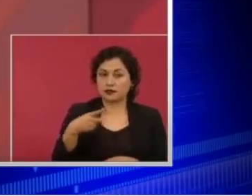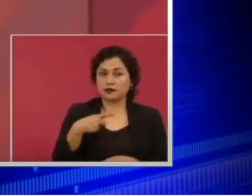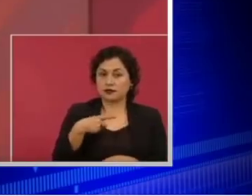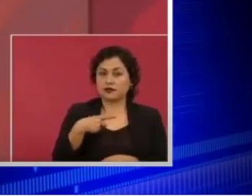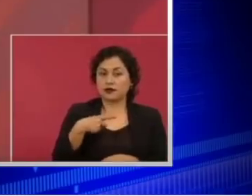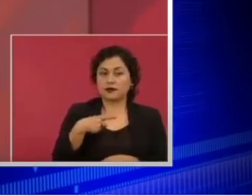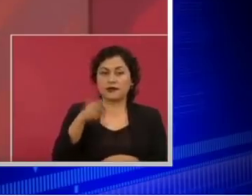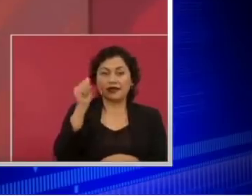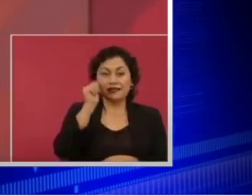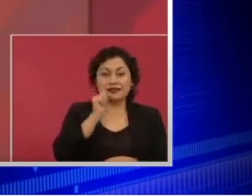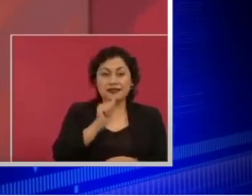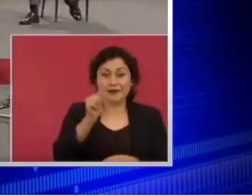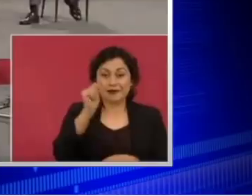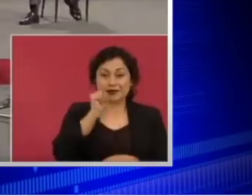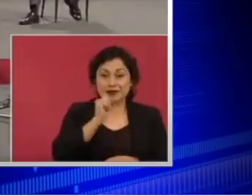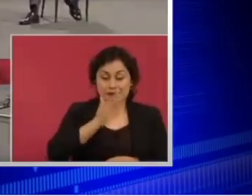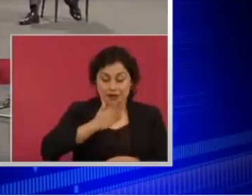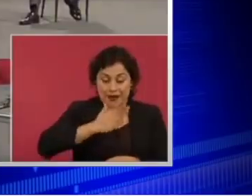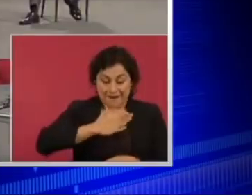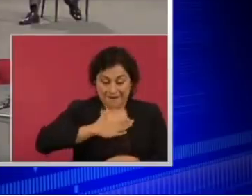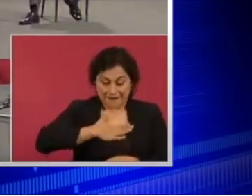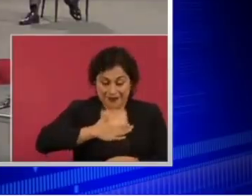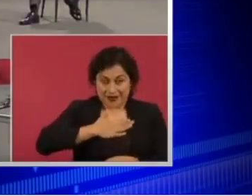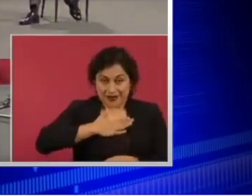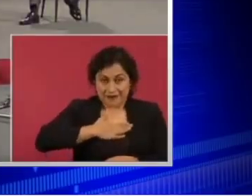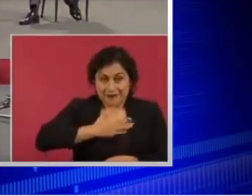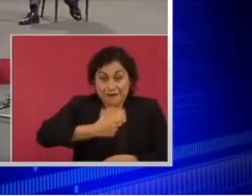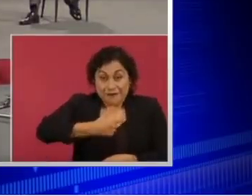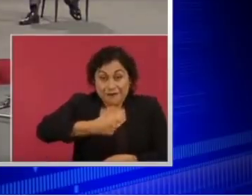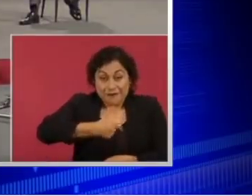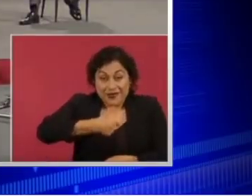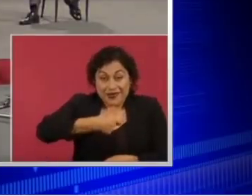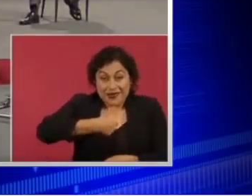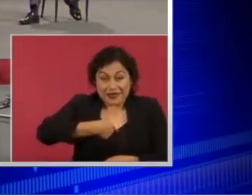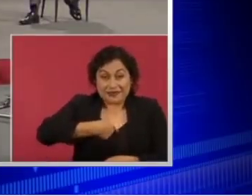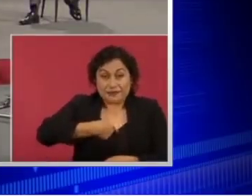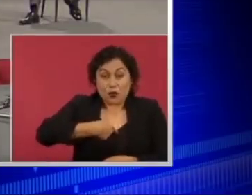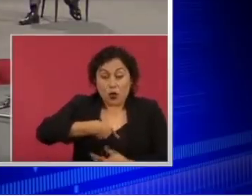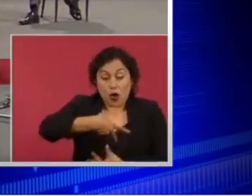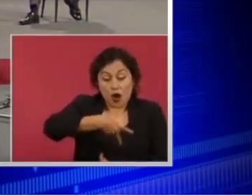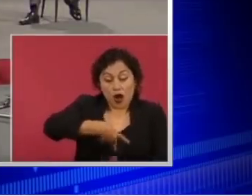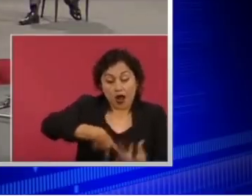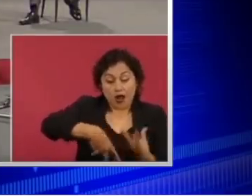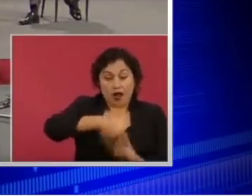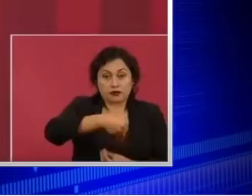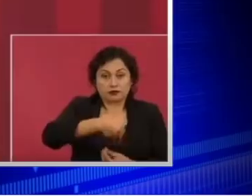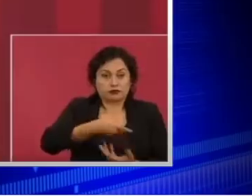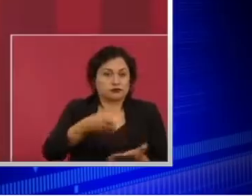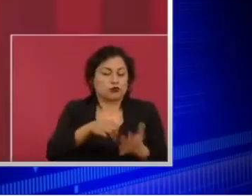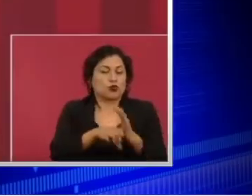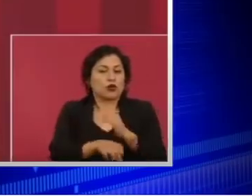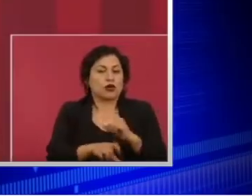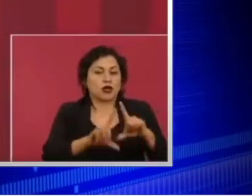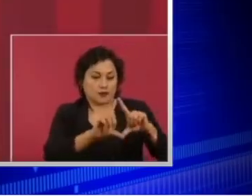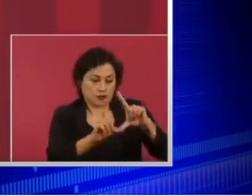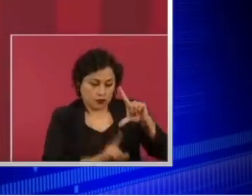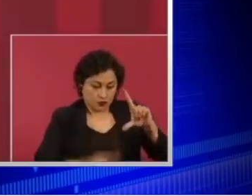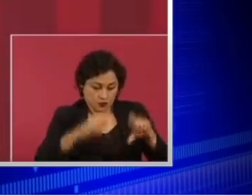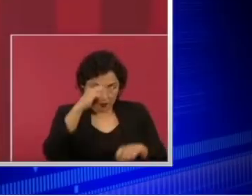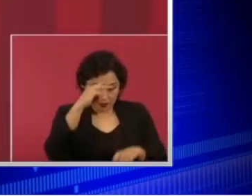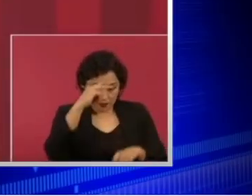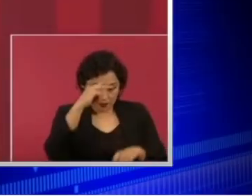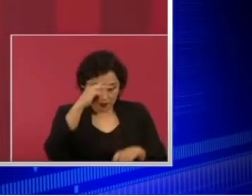la autosuficiencia producir en méxico lo que consumimos eso es ir a la